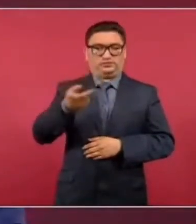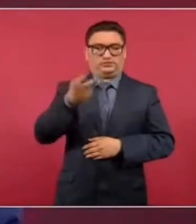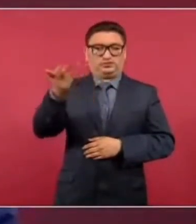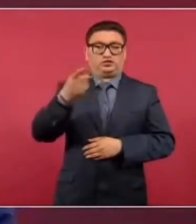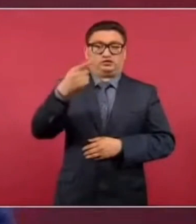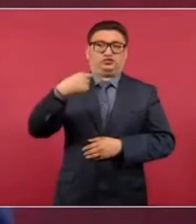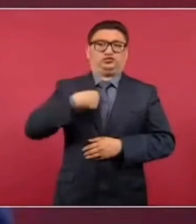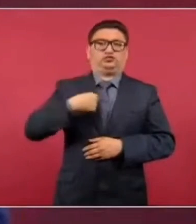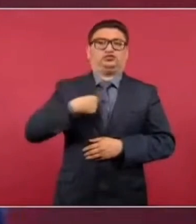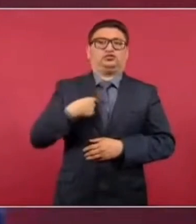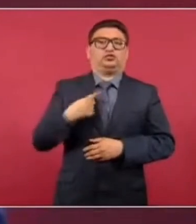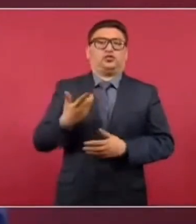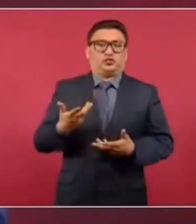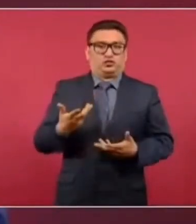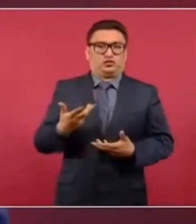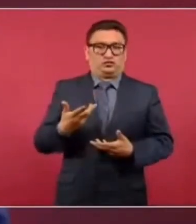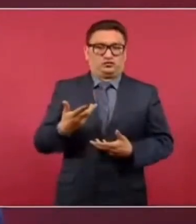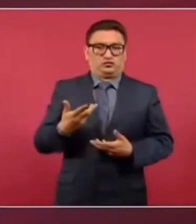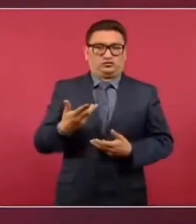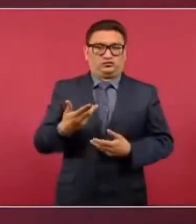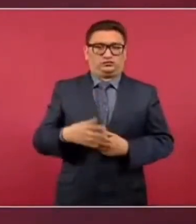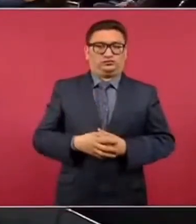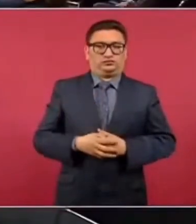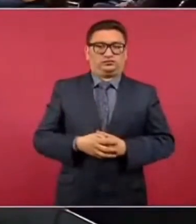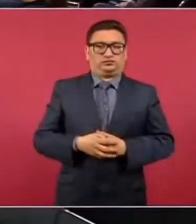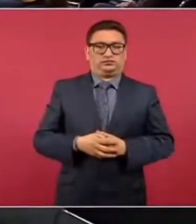si yo estaba